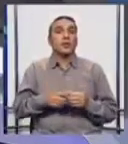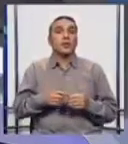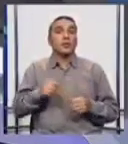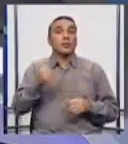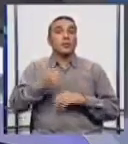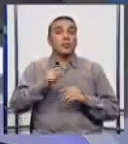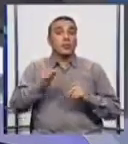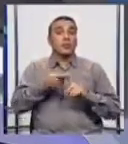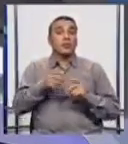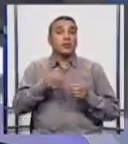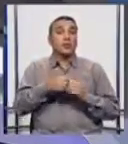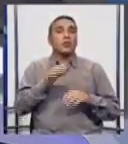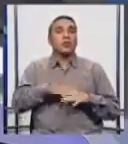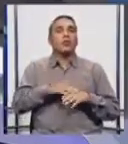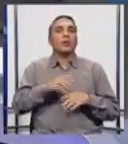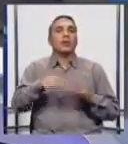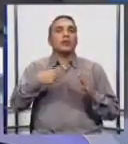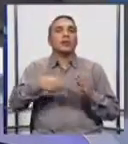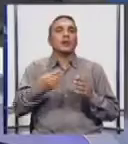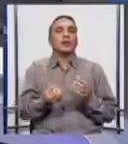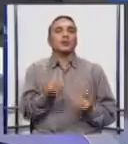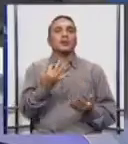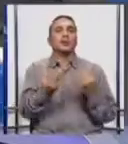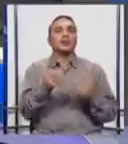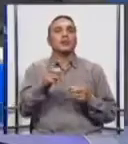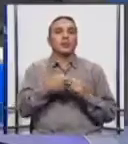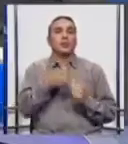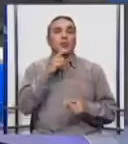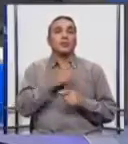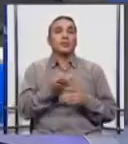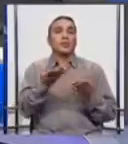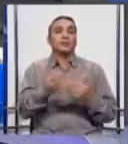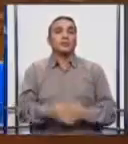problema se da por la quema de llantas en las avenidas